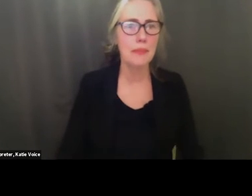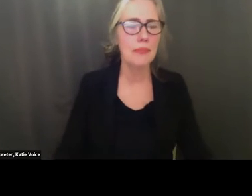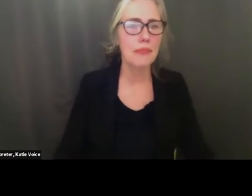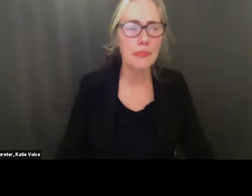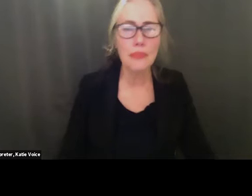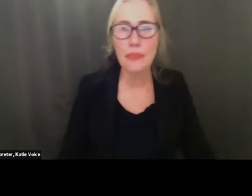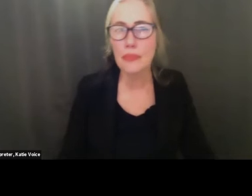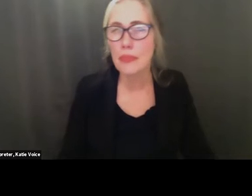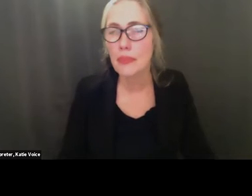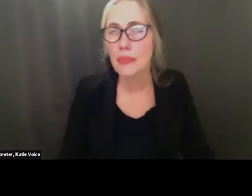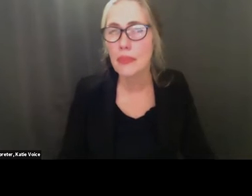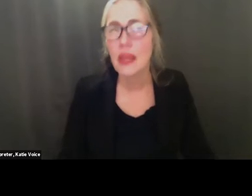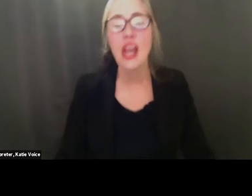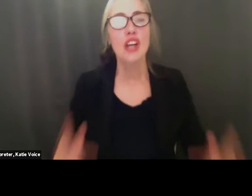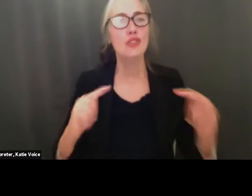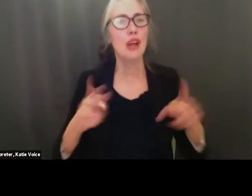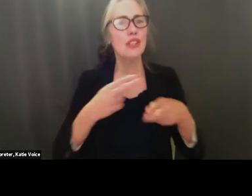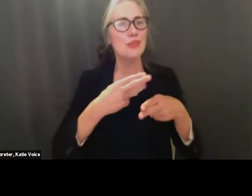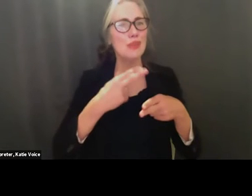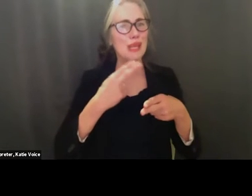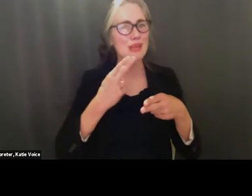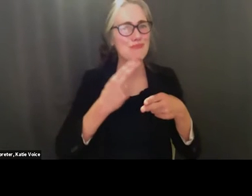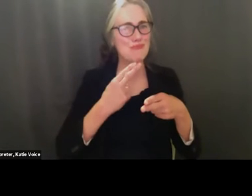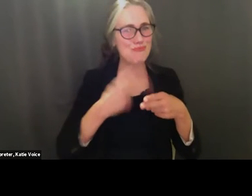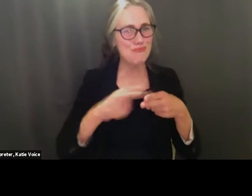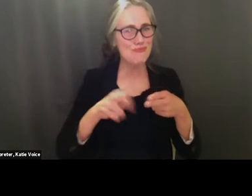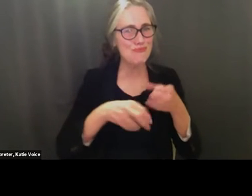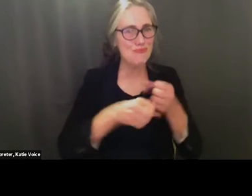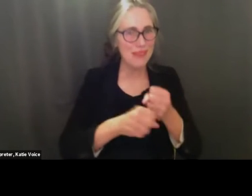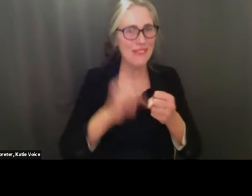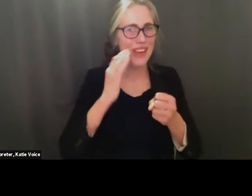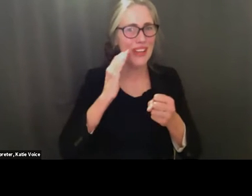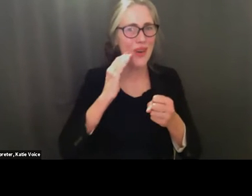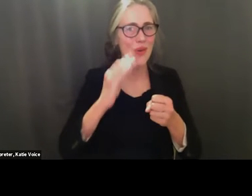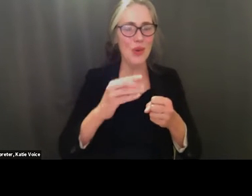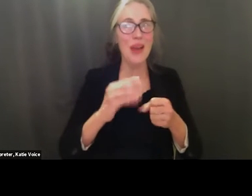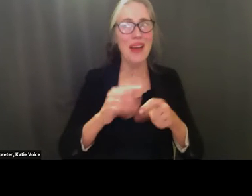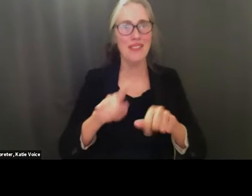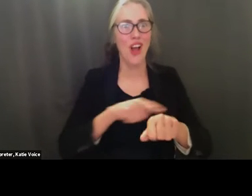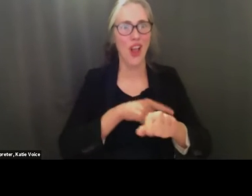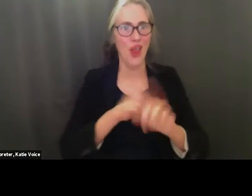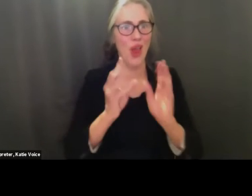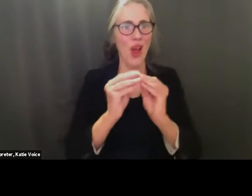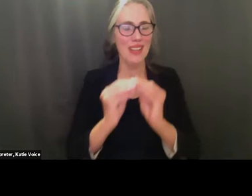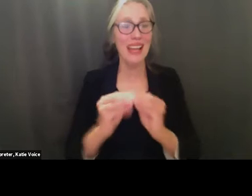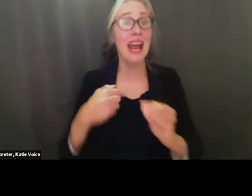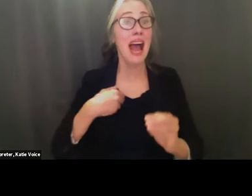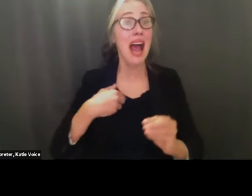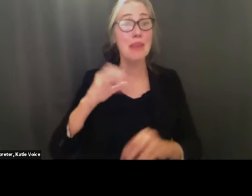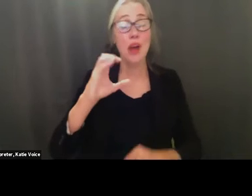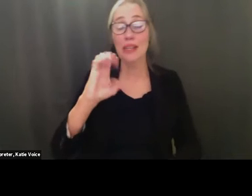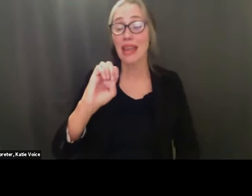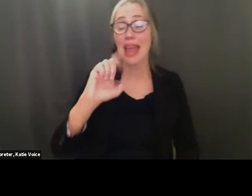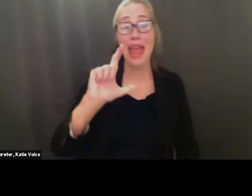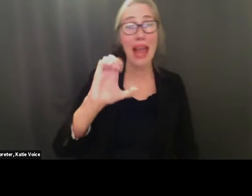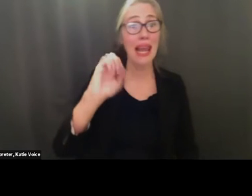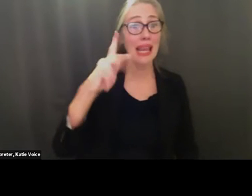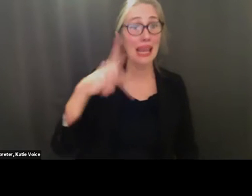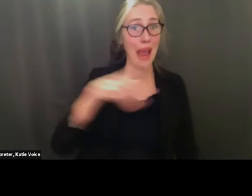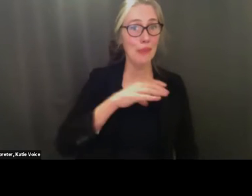Y bueno, pues voy a tratar de ser breve porque sé que tienen una noche larga. Y sí, yo soy parte del comité del LCAP. Y una vez